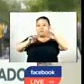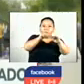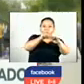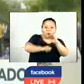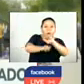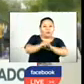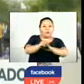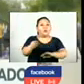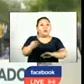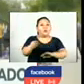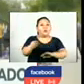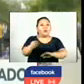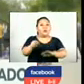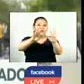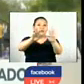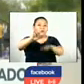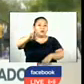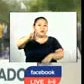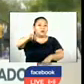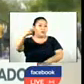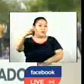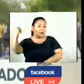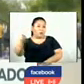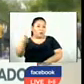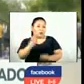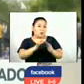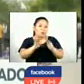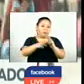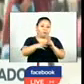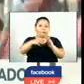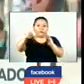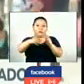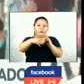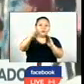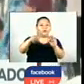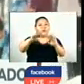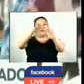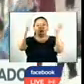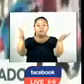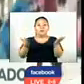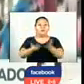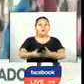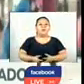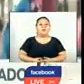habla de más de 82 millones de personas que han dejado sus hogares por diversos factores a nivel global.